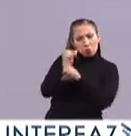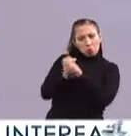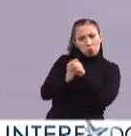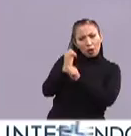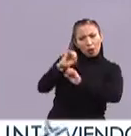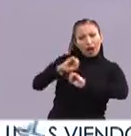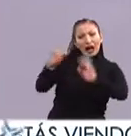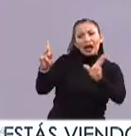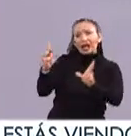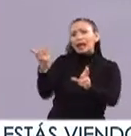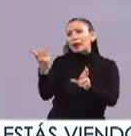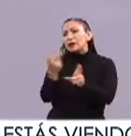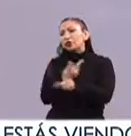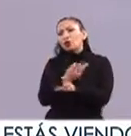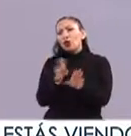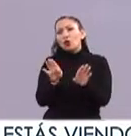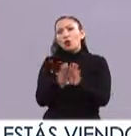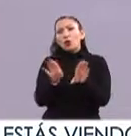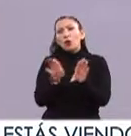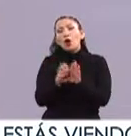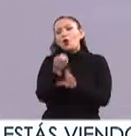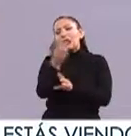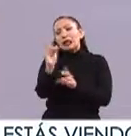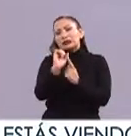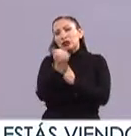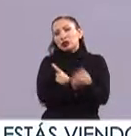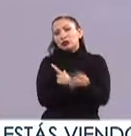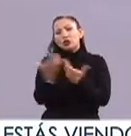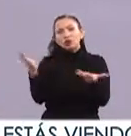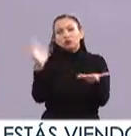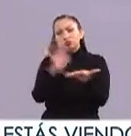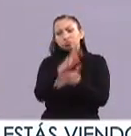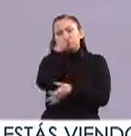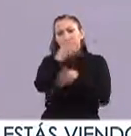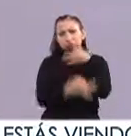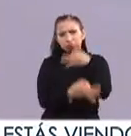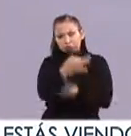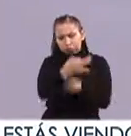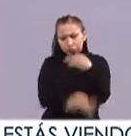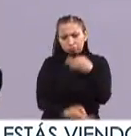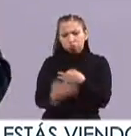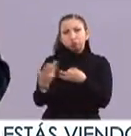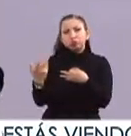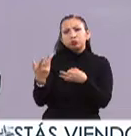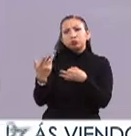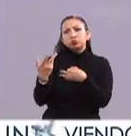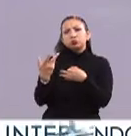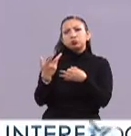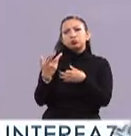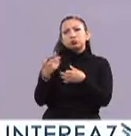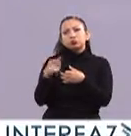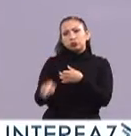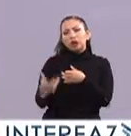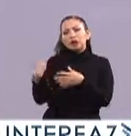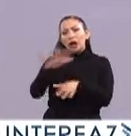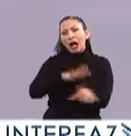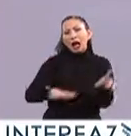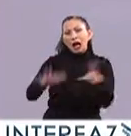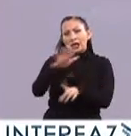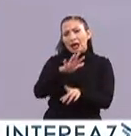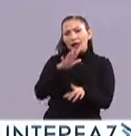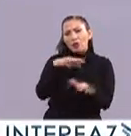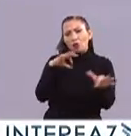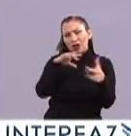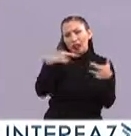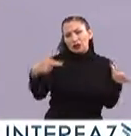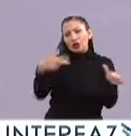a esclarecer, cualquier situación penal, cualquier situación que está en el ámbito de lo